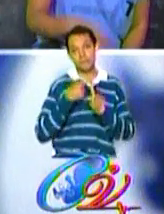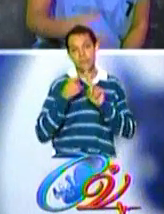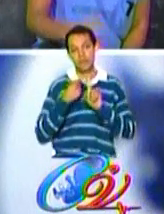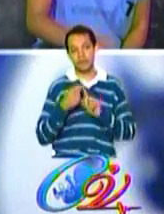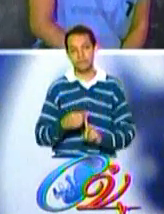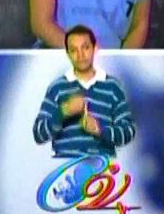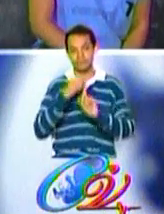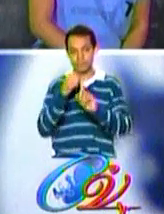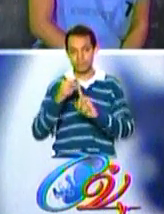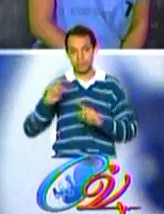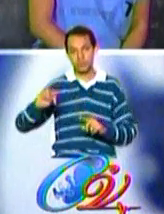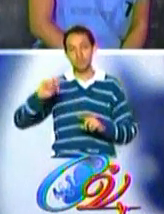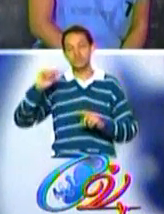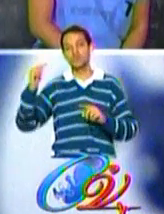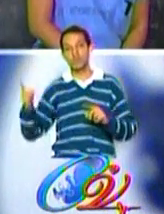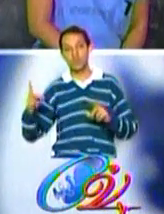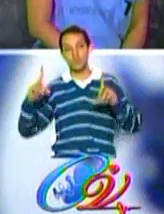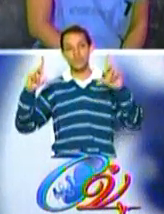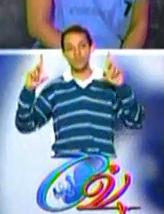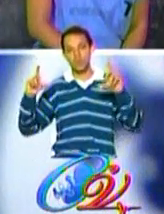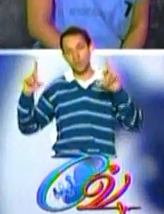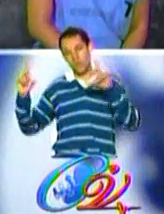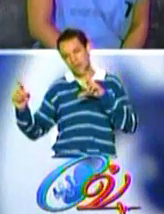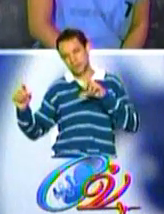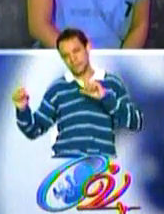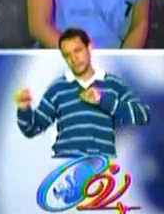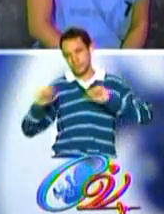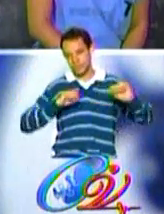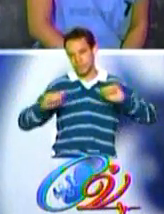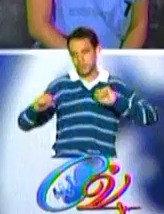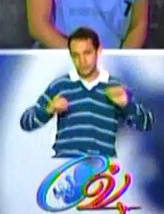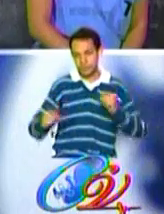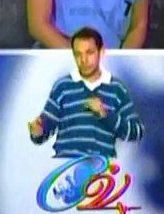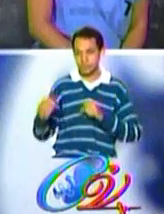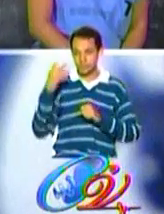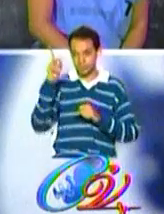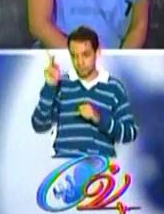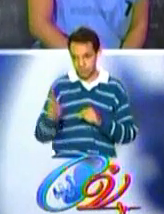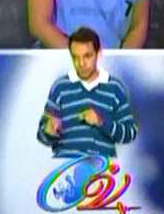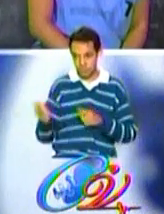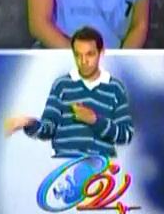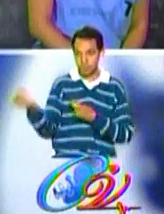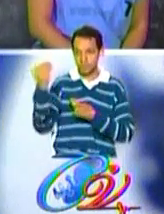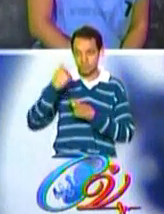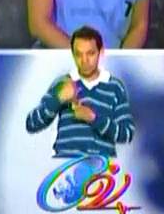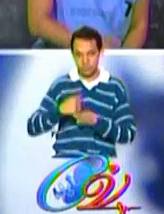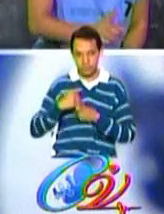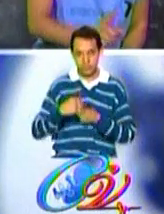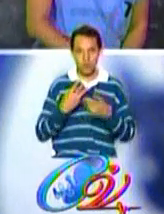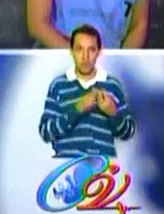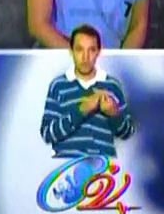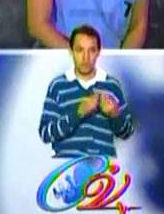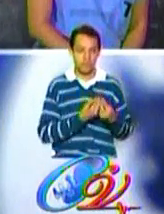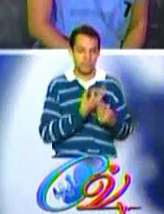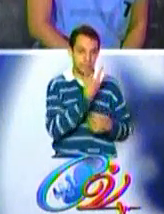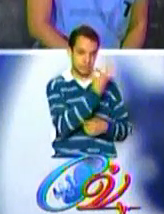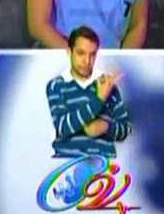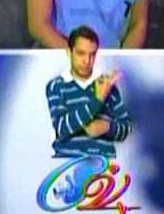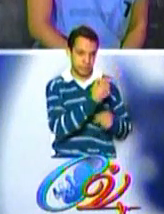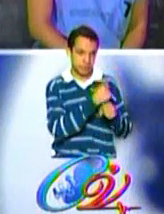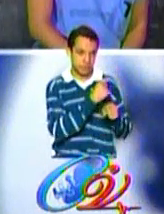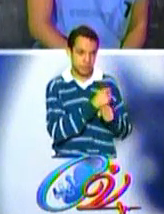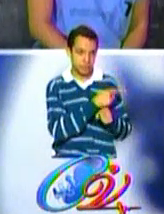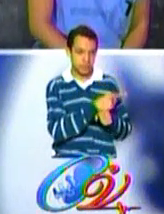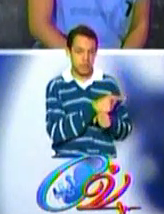la siguiente diapositiva les vamos a mostrar más o menos lo que hacemos cuando llega el paciente. Este es el equipo, ella es la que está al lado